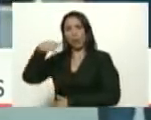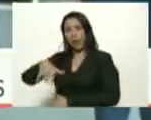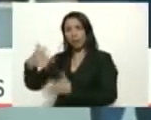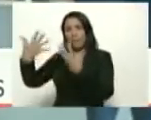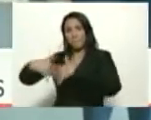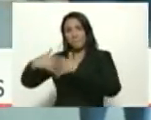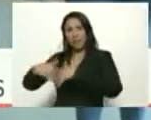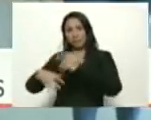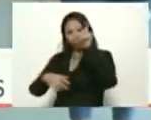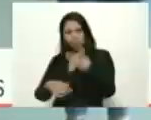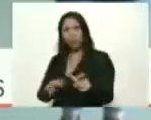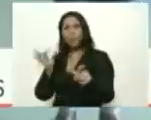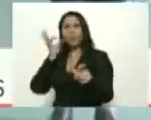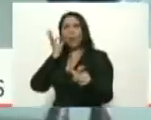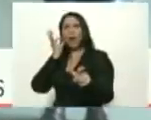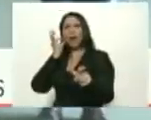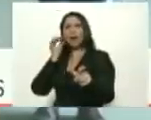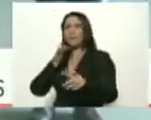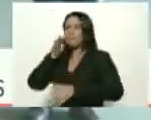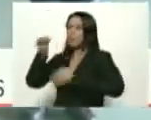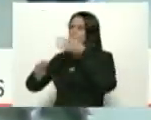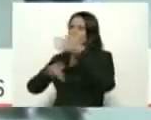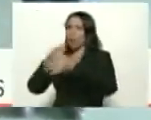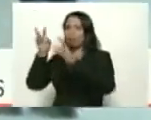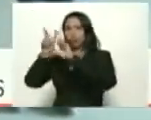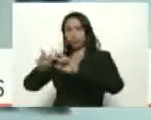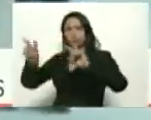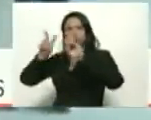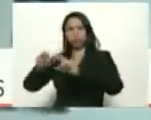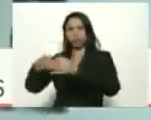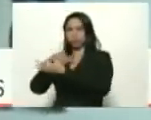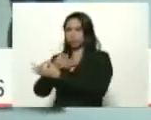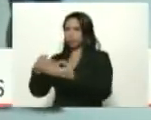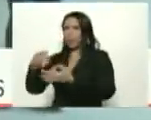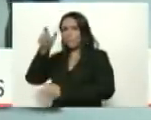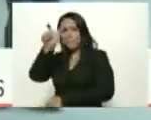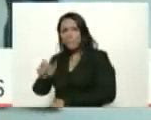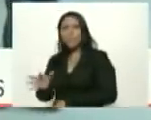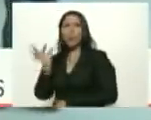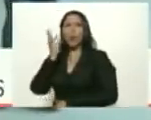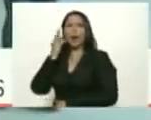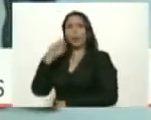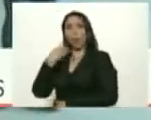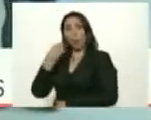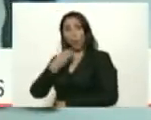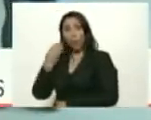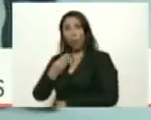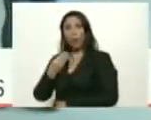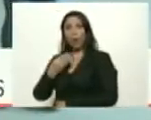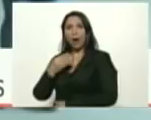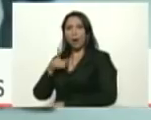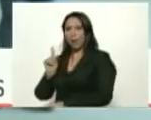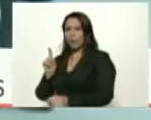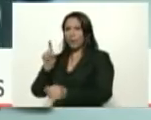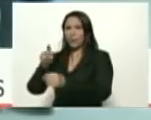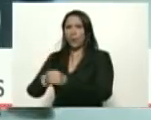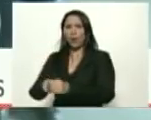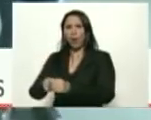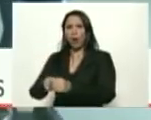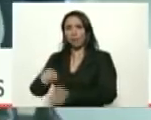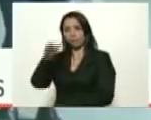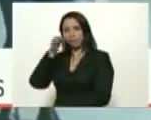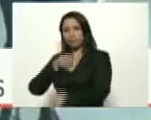planta, Jessica Sequera, es analista de calidad, es una mujer, es una joven mujer incorporada para que nos dé